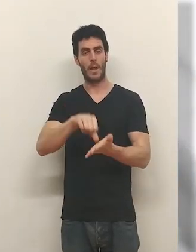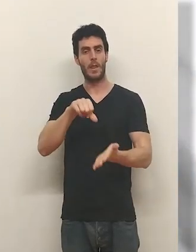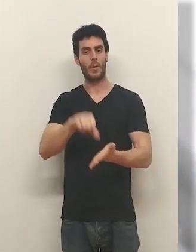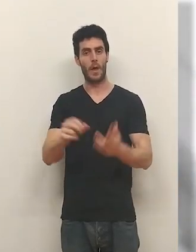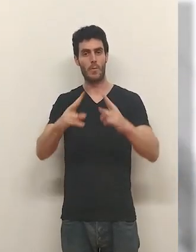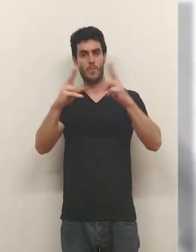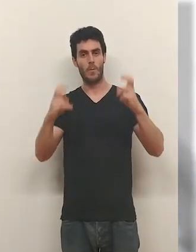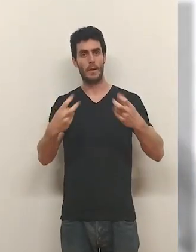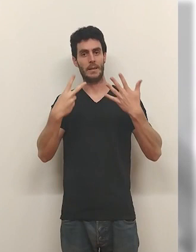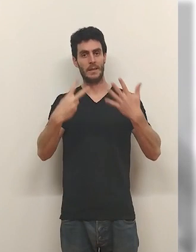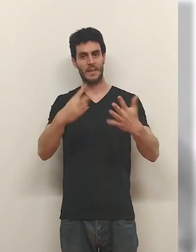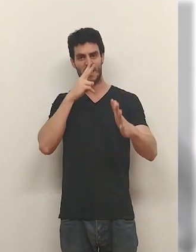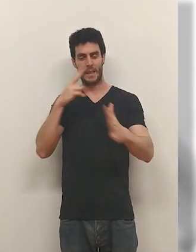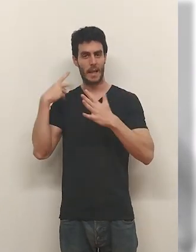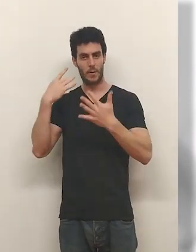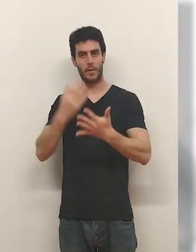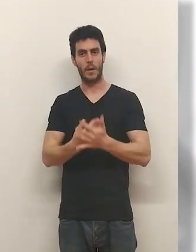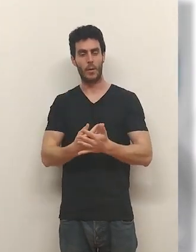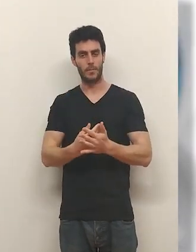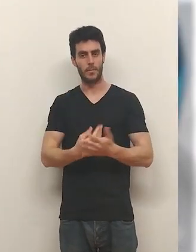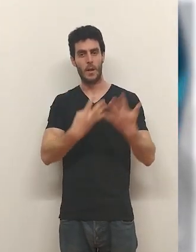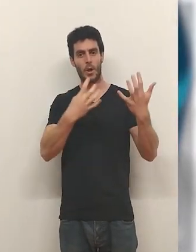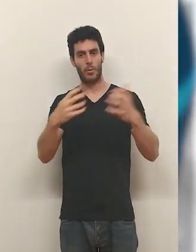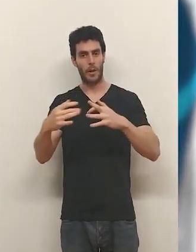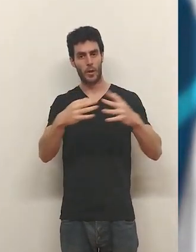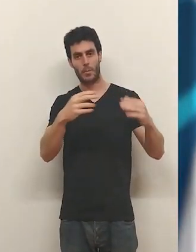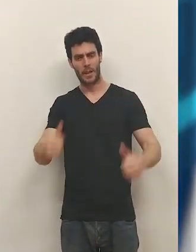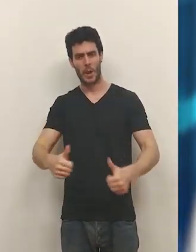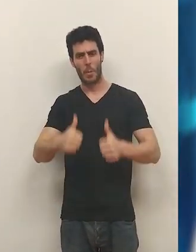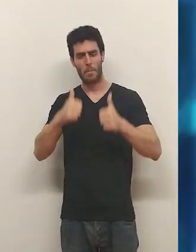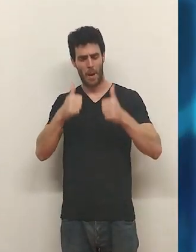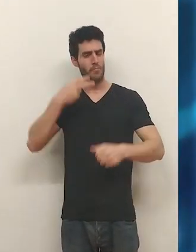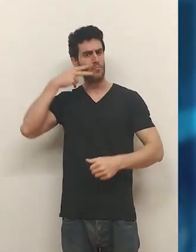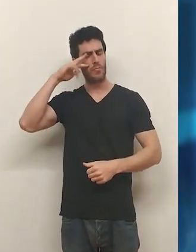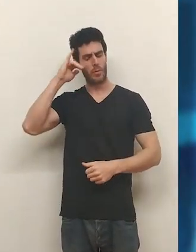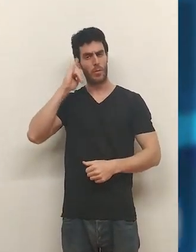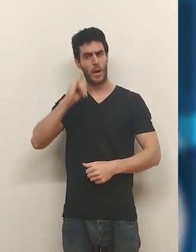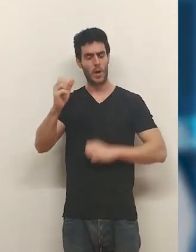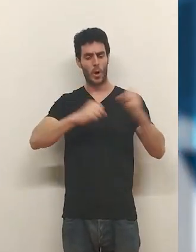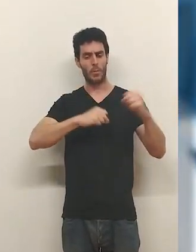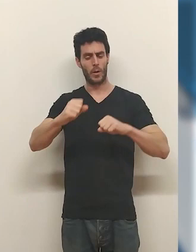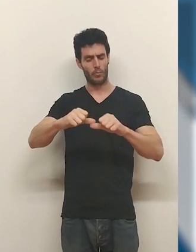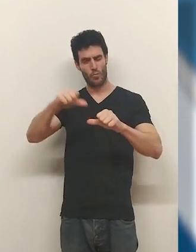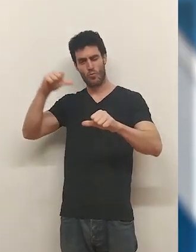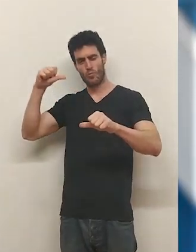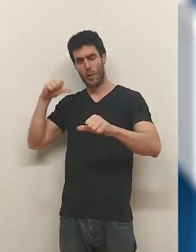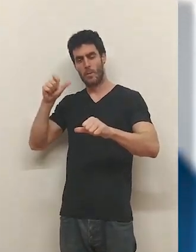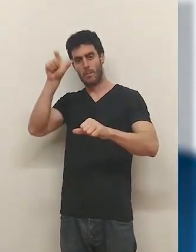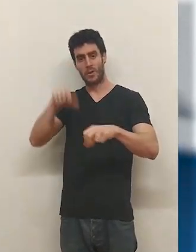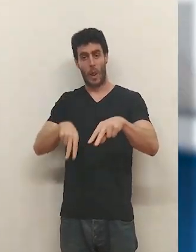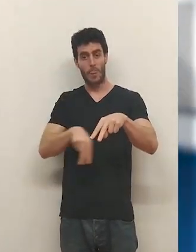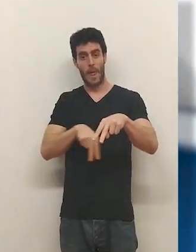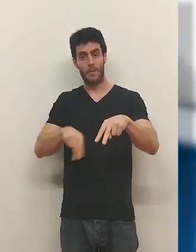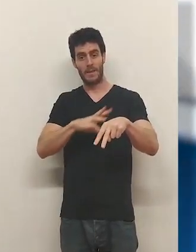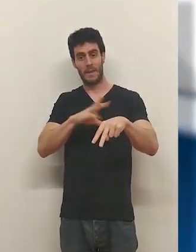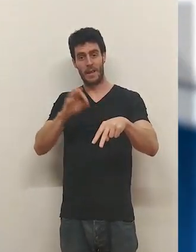ciudad en la que ha estado las últimas siete temporadas. Después de más de 900 partidos a sus espaldas, entre todas las competiciones, el defensa pondrá